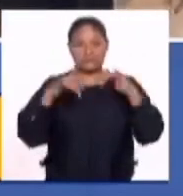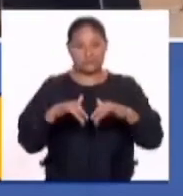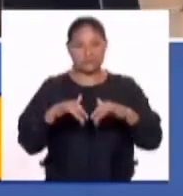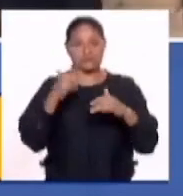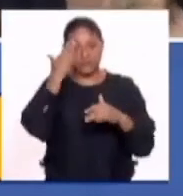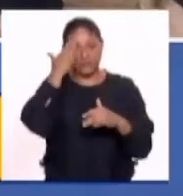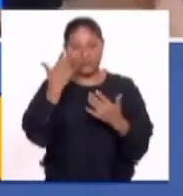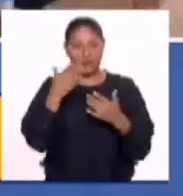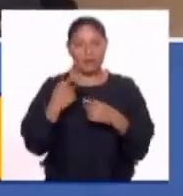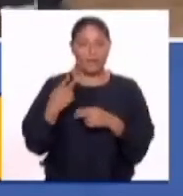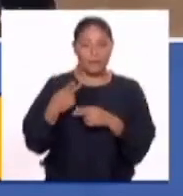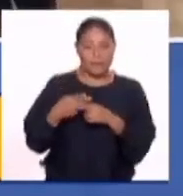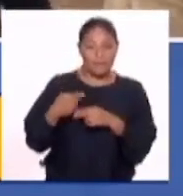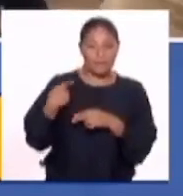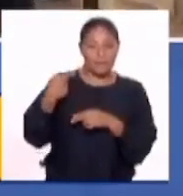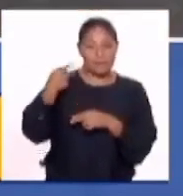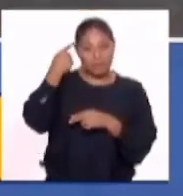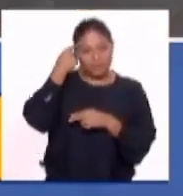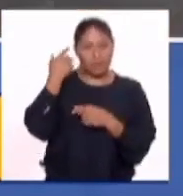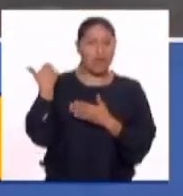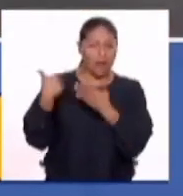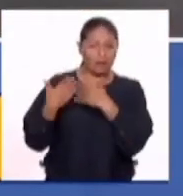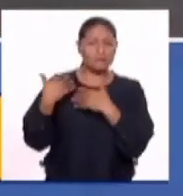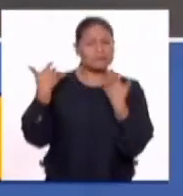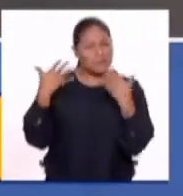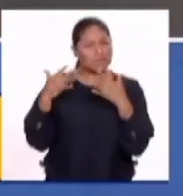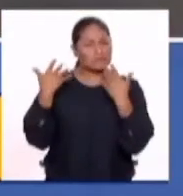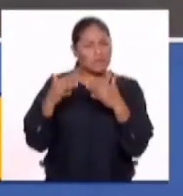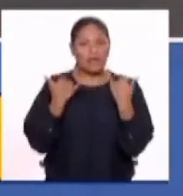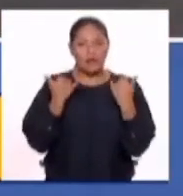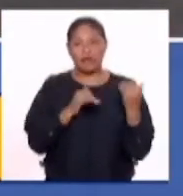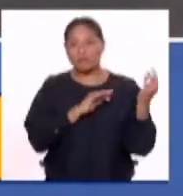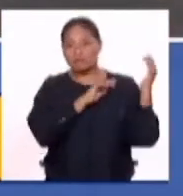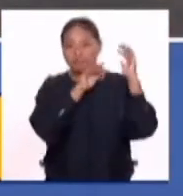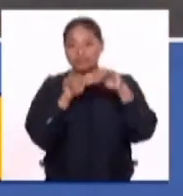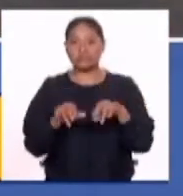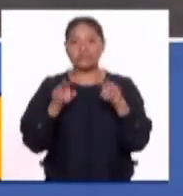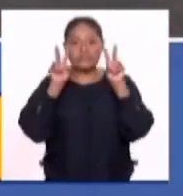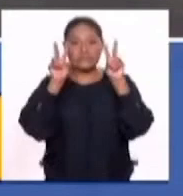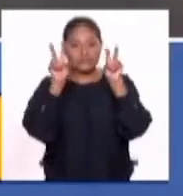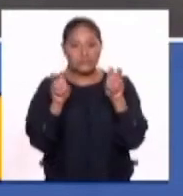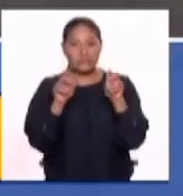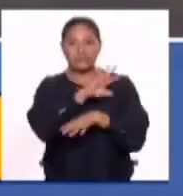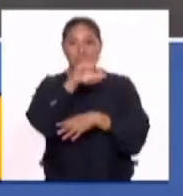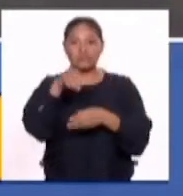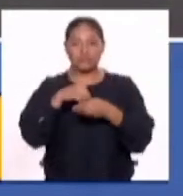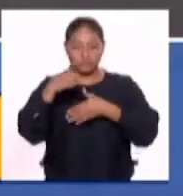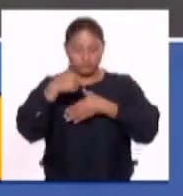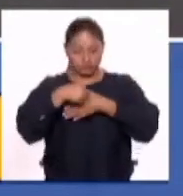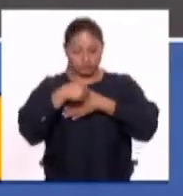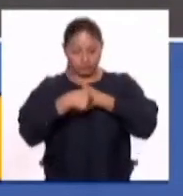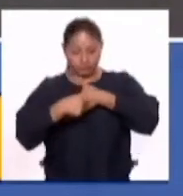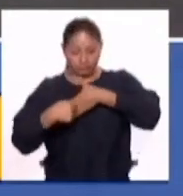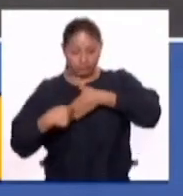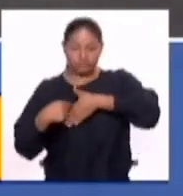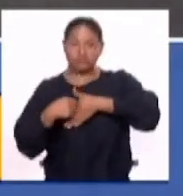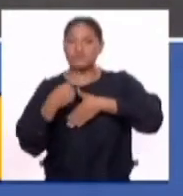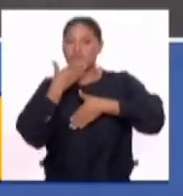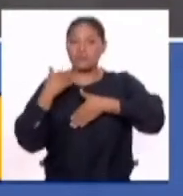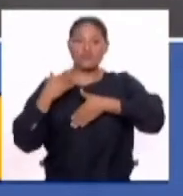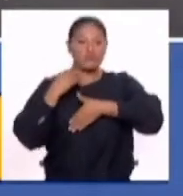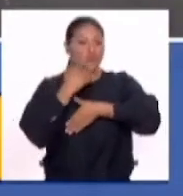decirte, esto se veía venir y lo importante es que el tema se aborde de manera latinoamericana y no solamente como un problema bilateral.